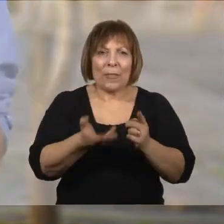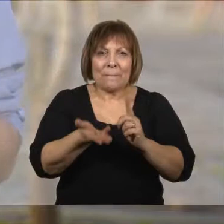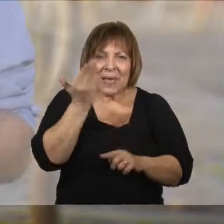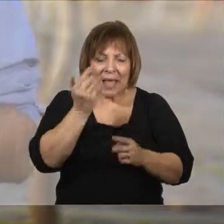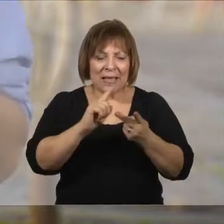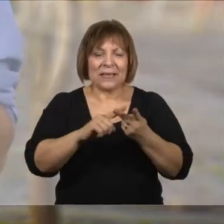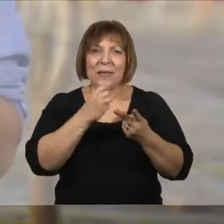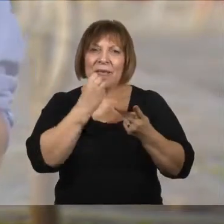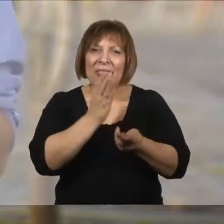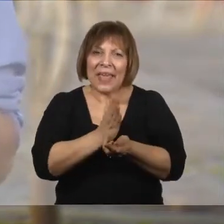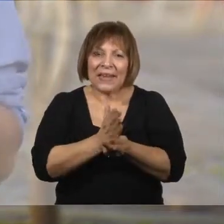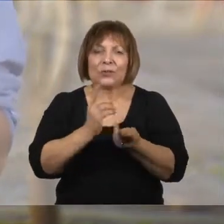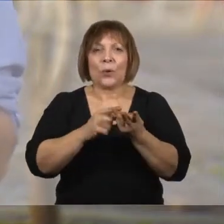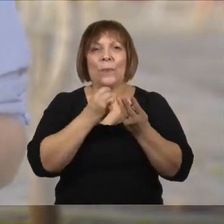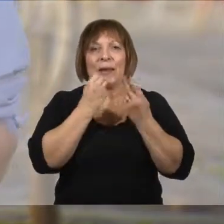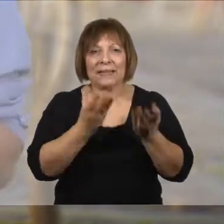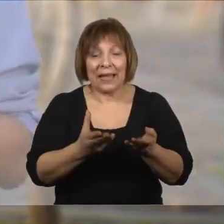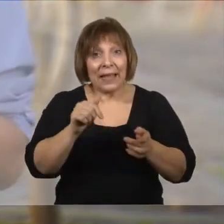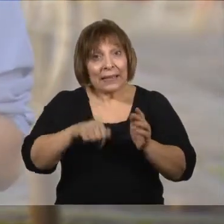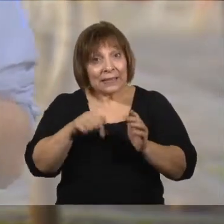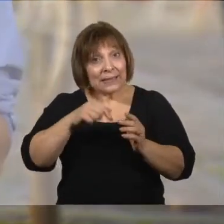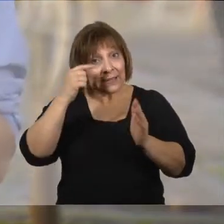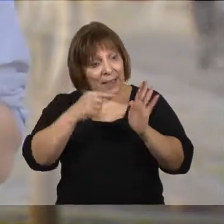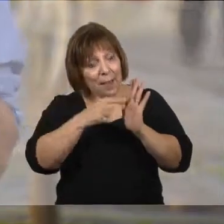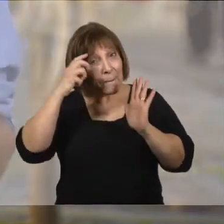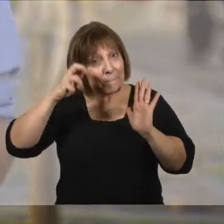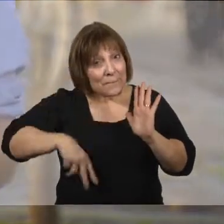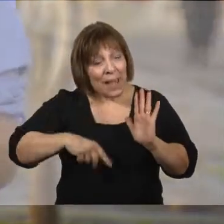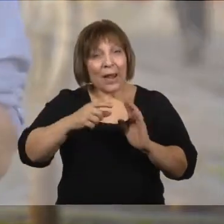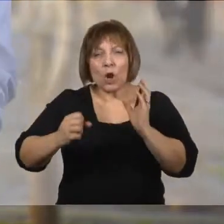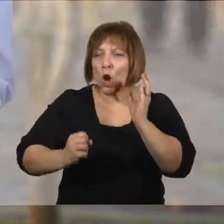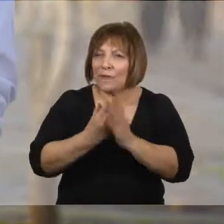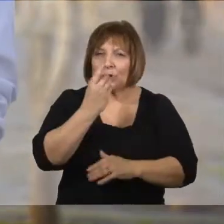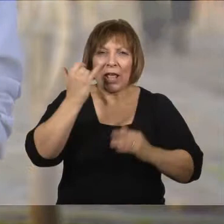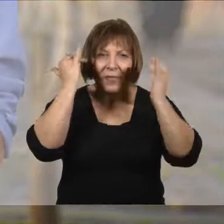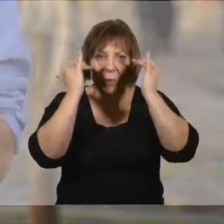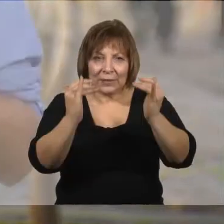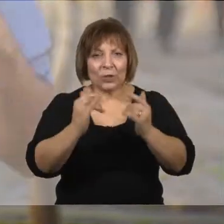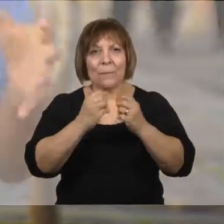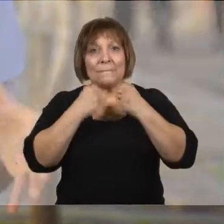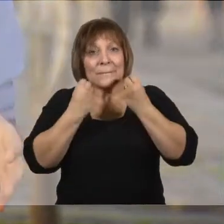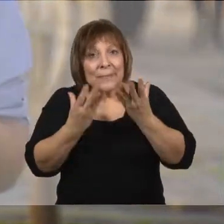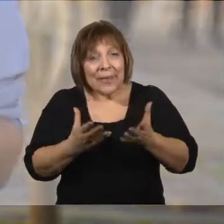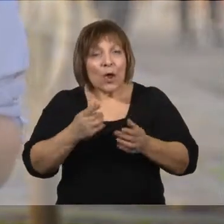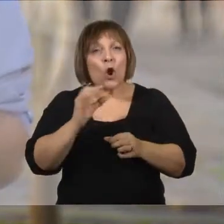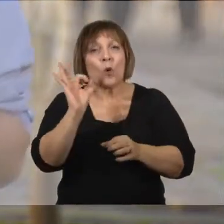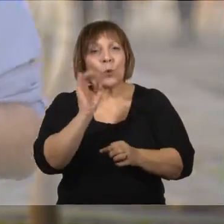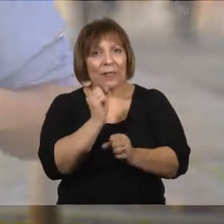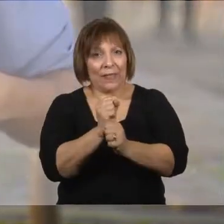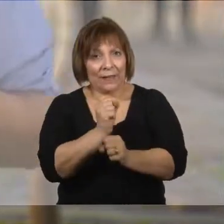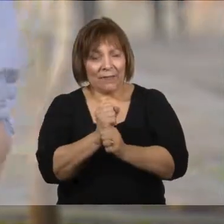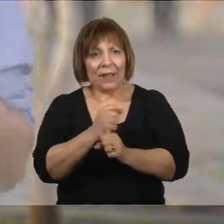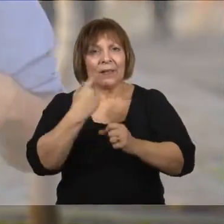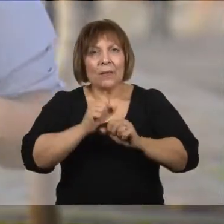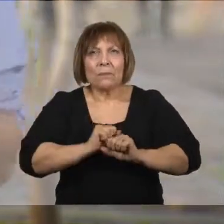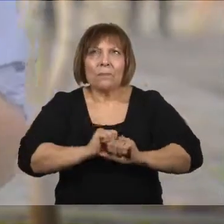más derechos y bienestar para los jóvenes de nuestro país. Este plan puso énfasis en las innovaciones educativas, en mejorar las oportunidades laborales y